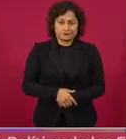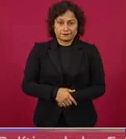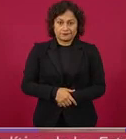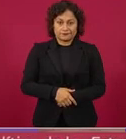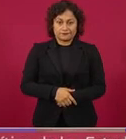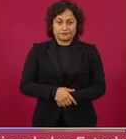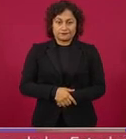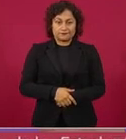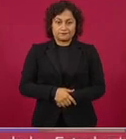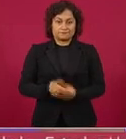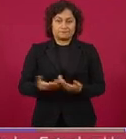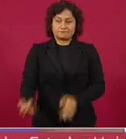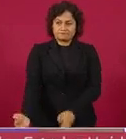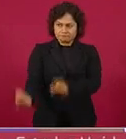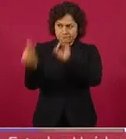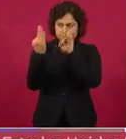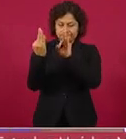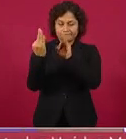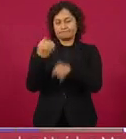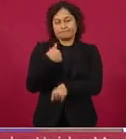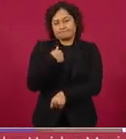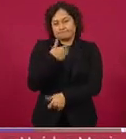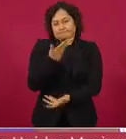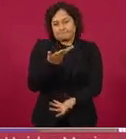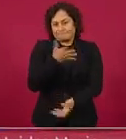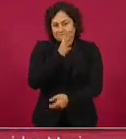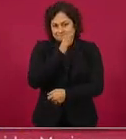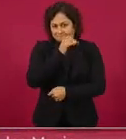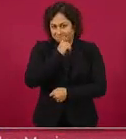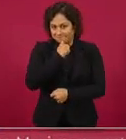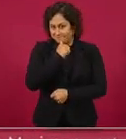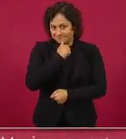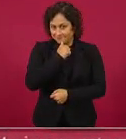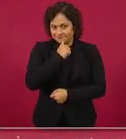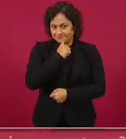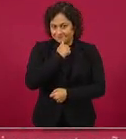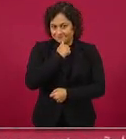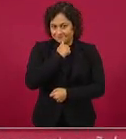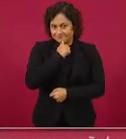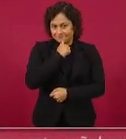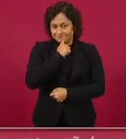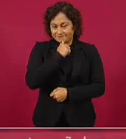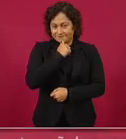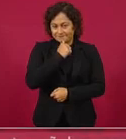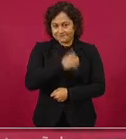No se podría enfrentar a estas personas.